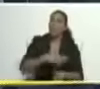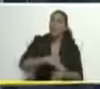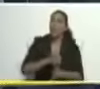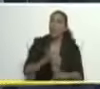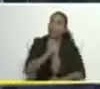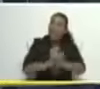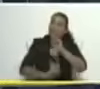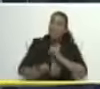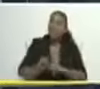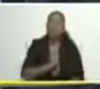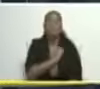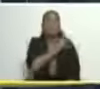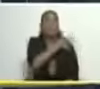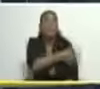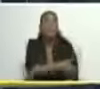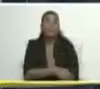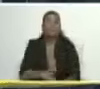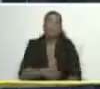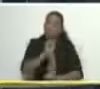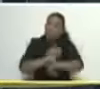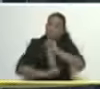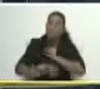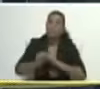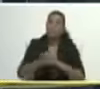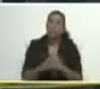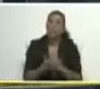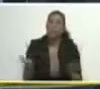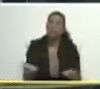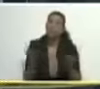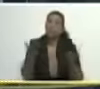al pueblo palestino.